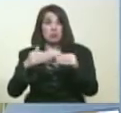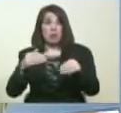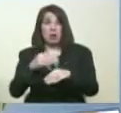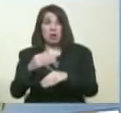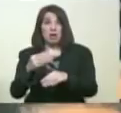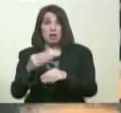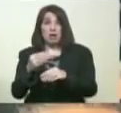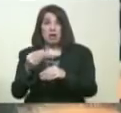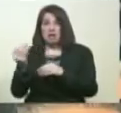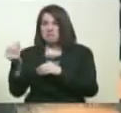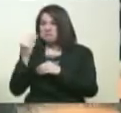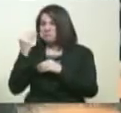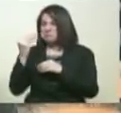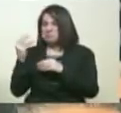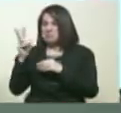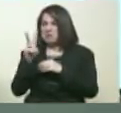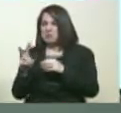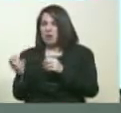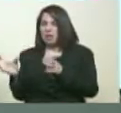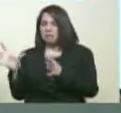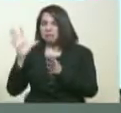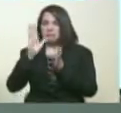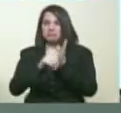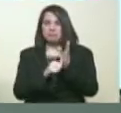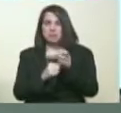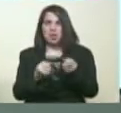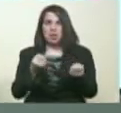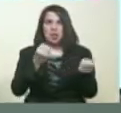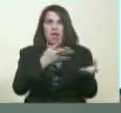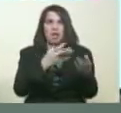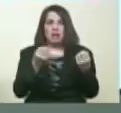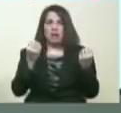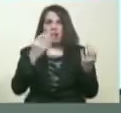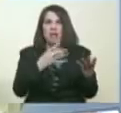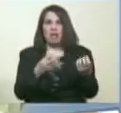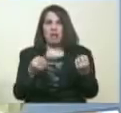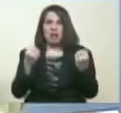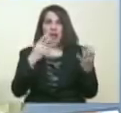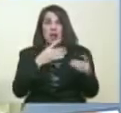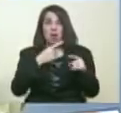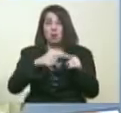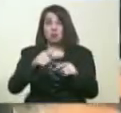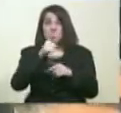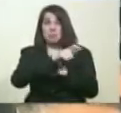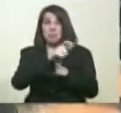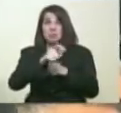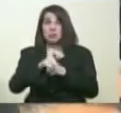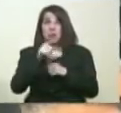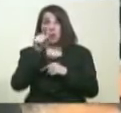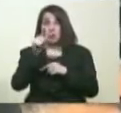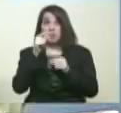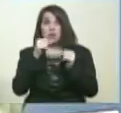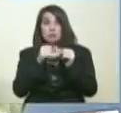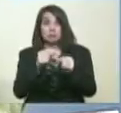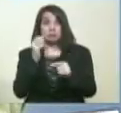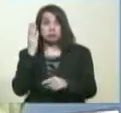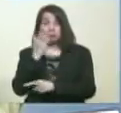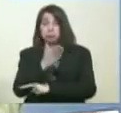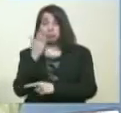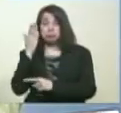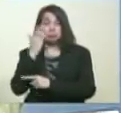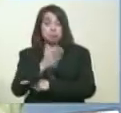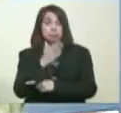pueblo venezolano. Yo digo las cosas, no me voy a callar, nunca nada. Sigue usted con mano de hierro, con gran capacidad de